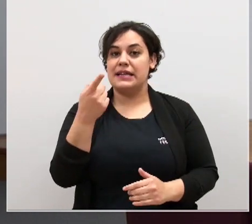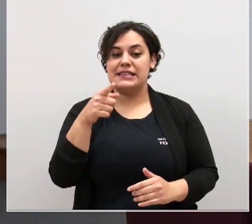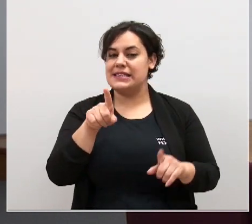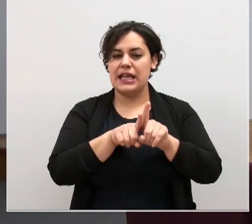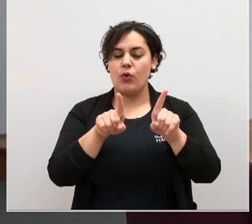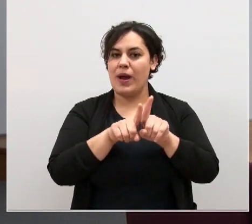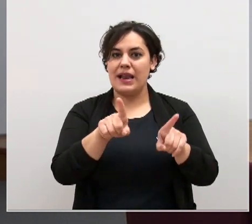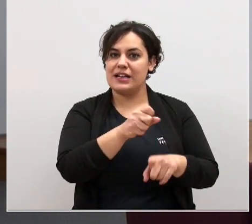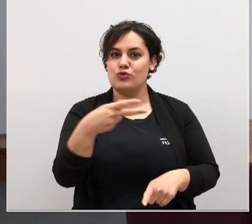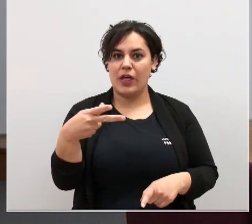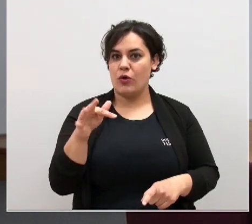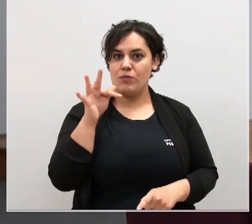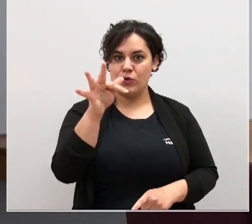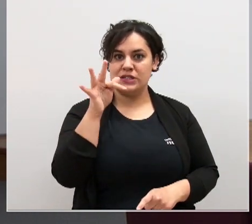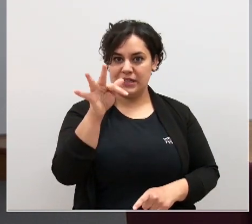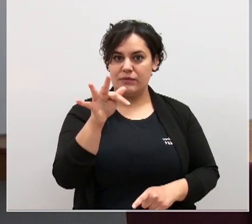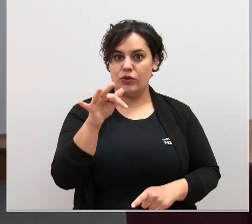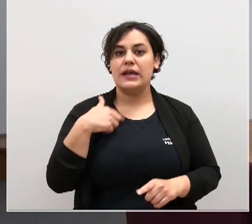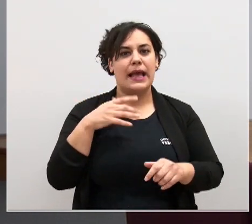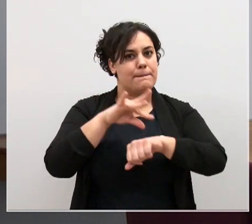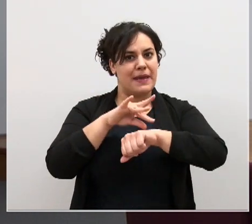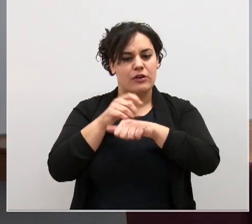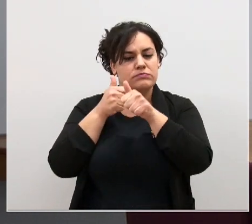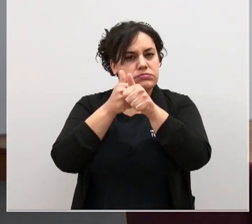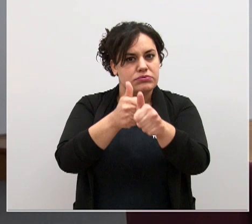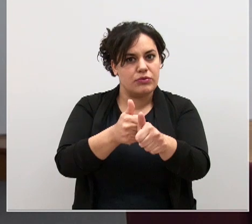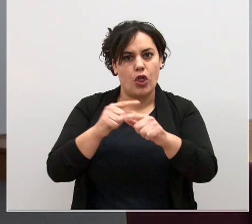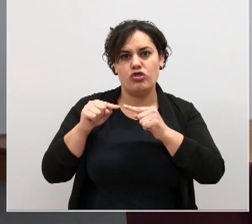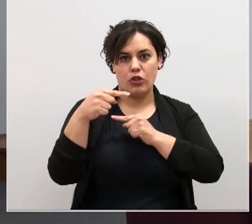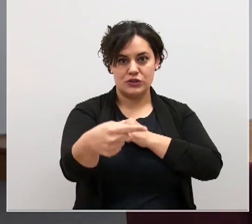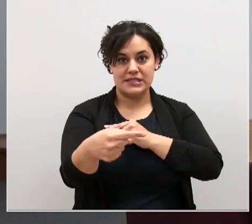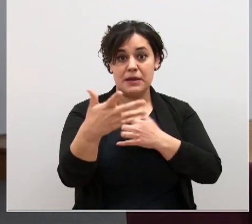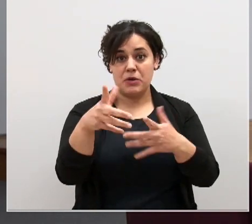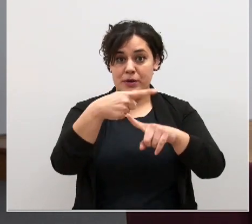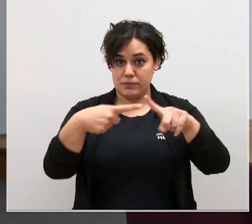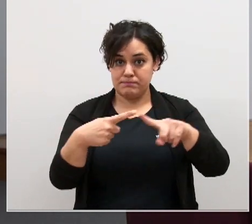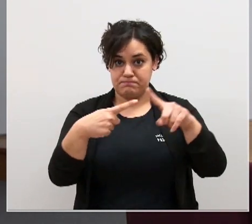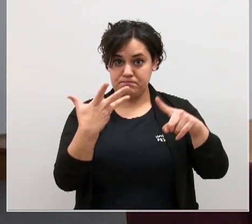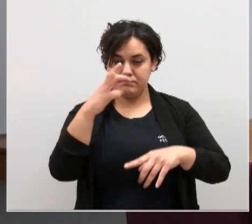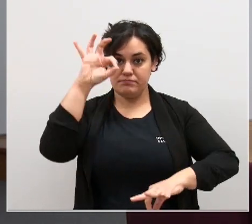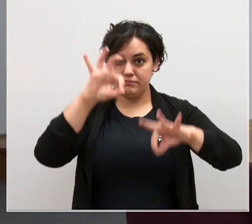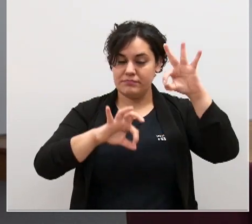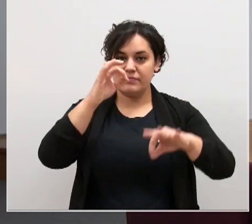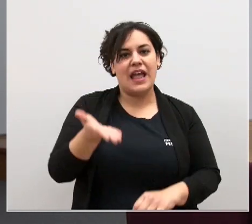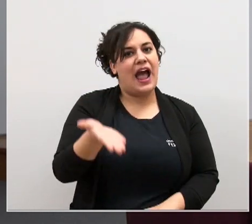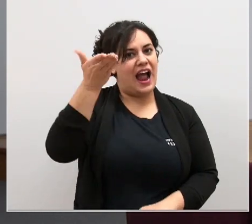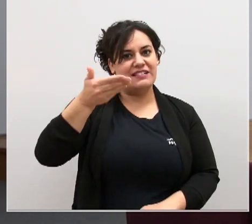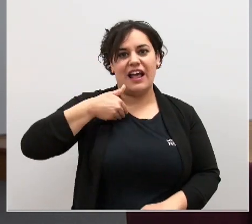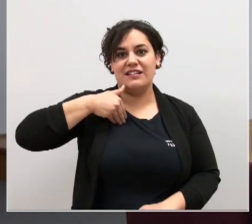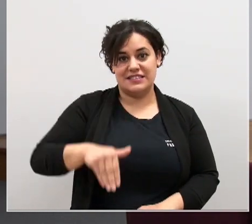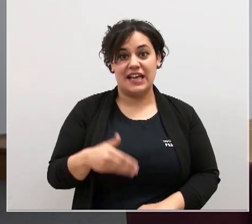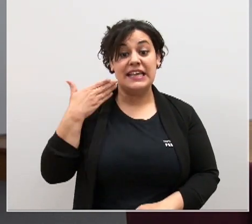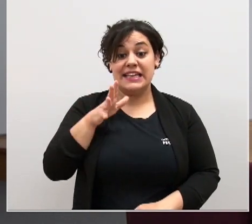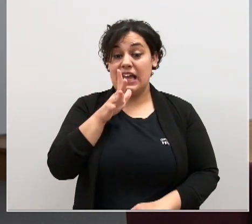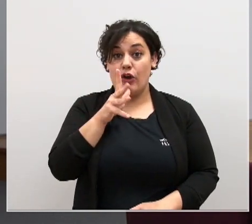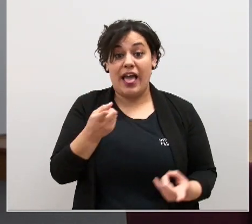vista médico con seguimiento sanitario diario. Aproximadamente la mitad, el 50%, ya cuentan con el alta y están siendo citados